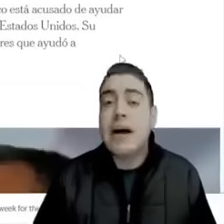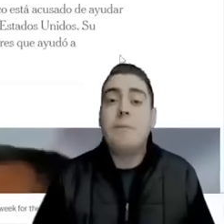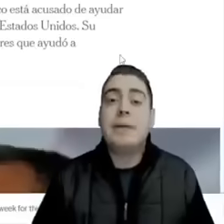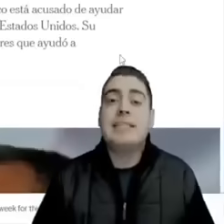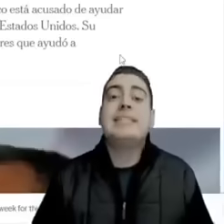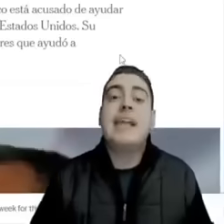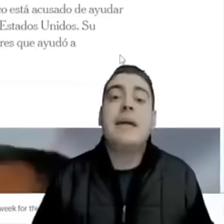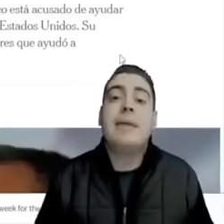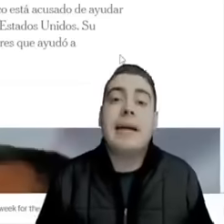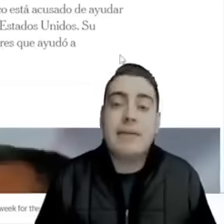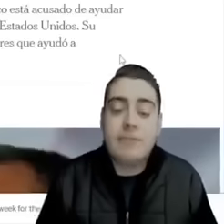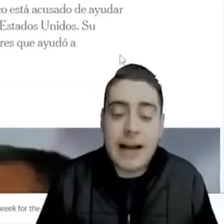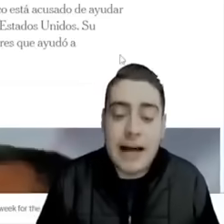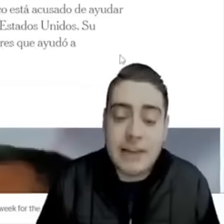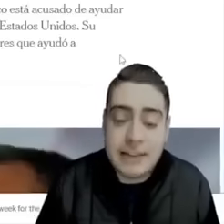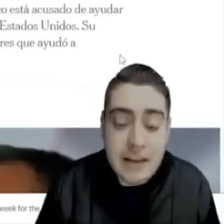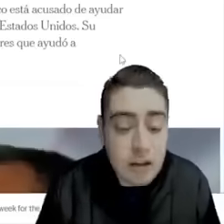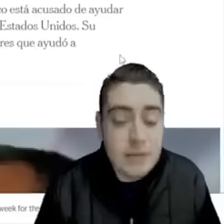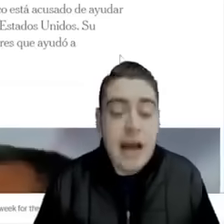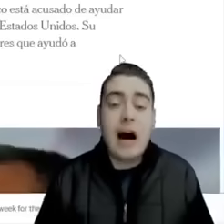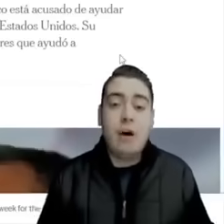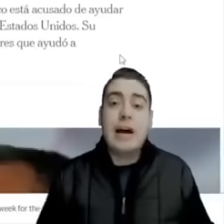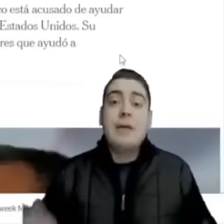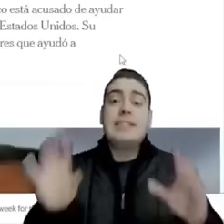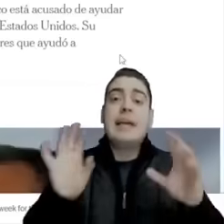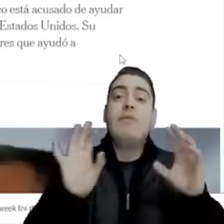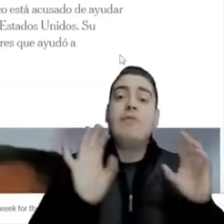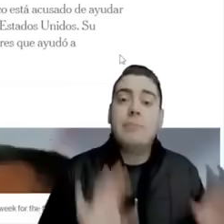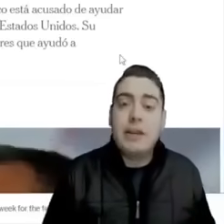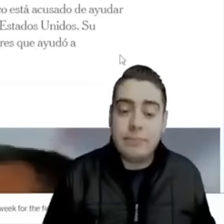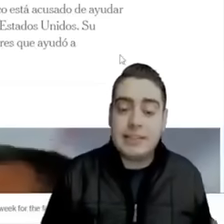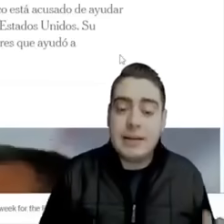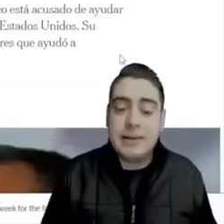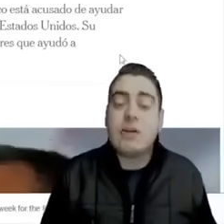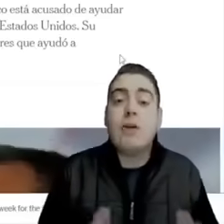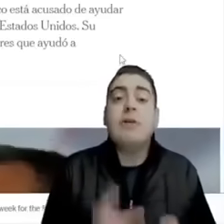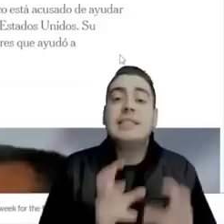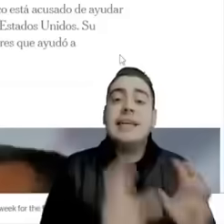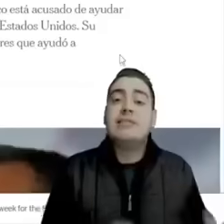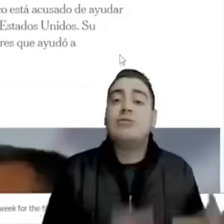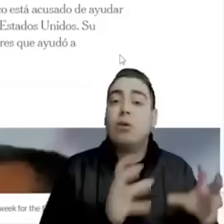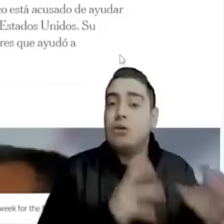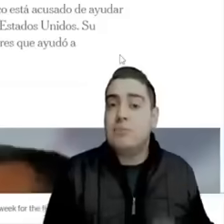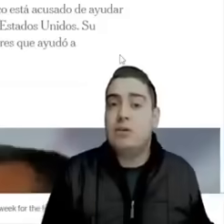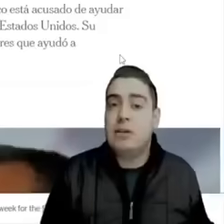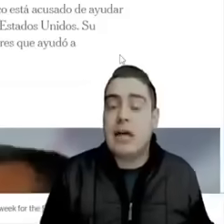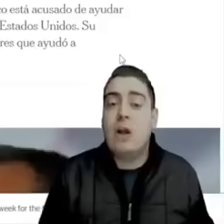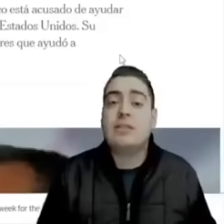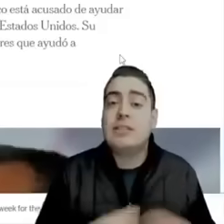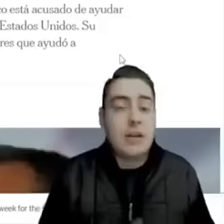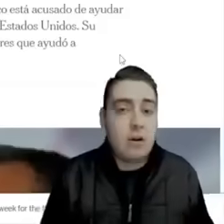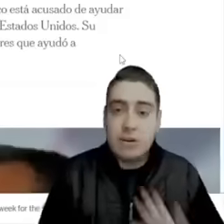que lograron presentar para que fuera detenido. Ahora, está confirmando precisamente cómo es que estos 8